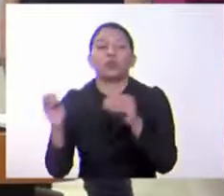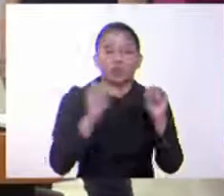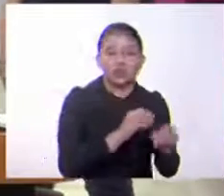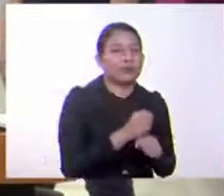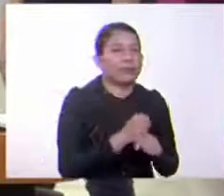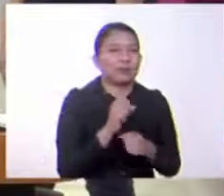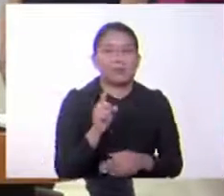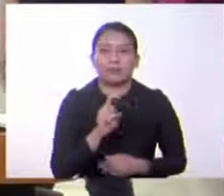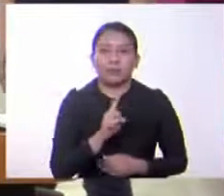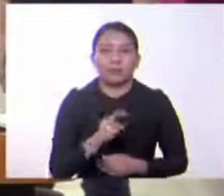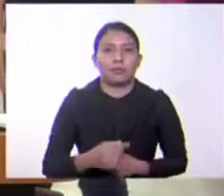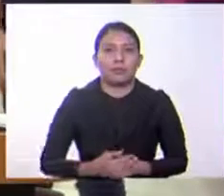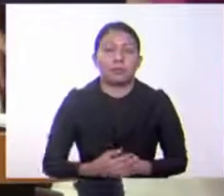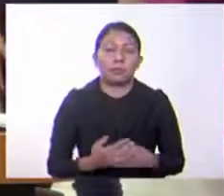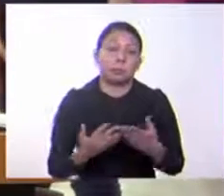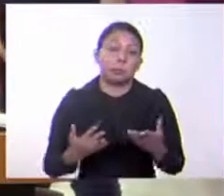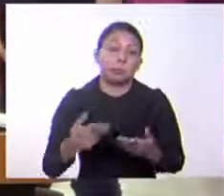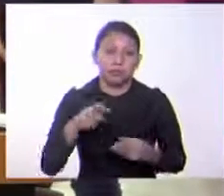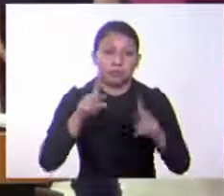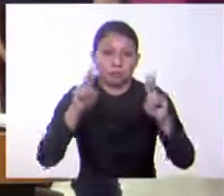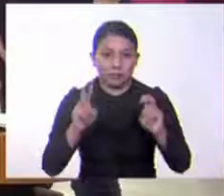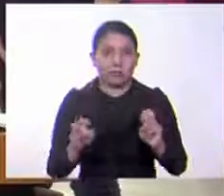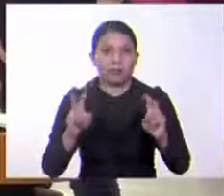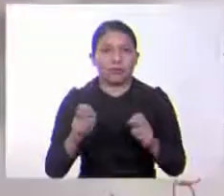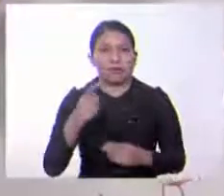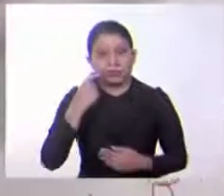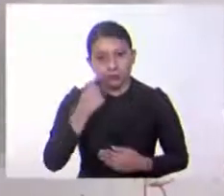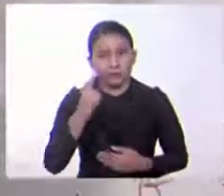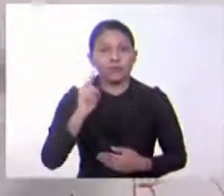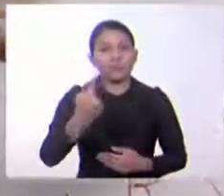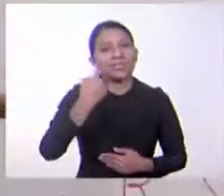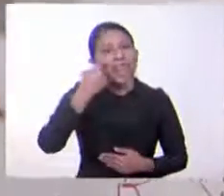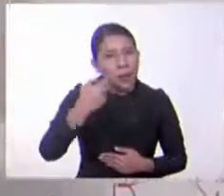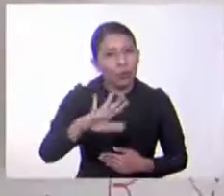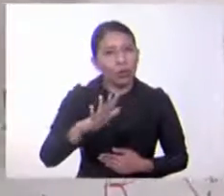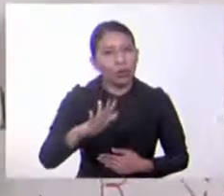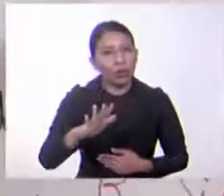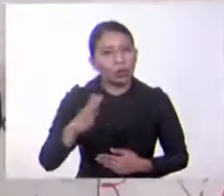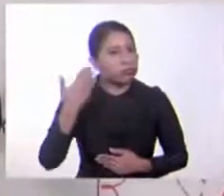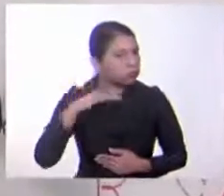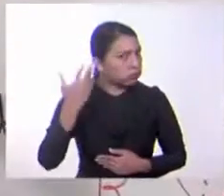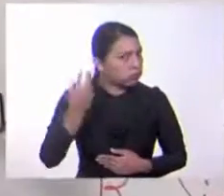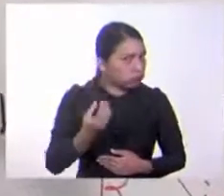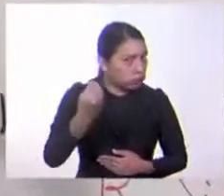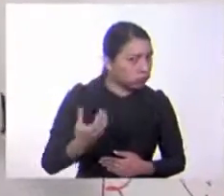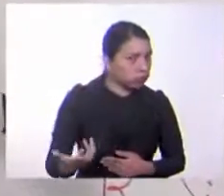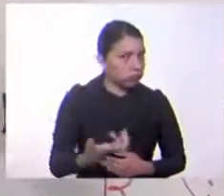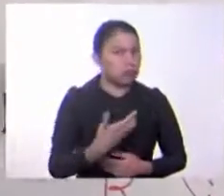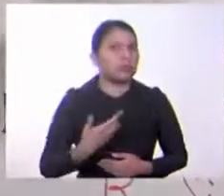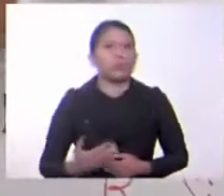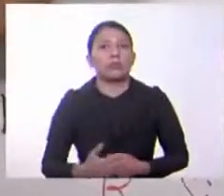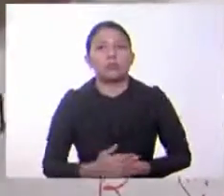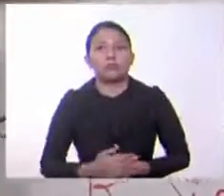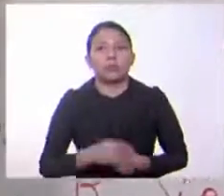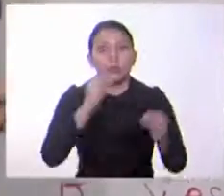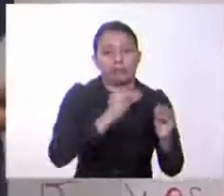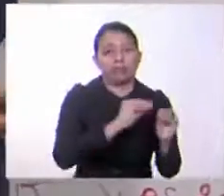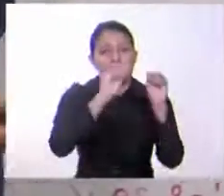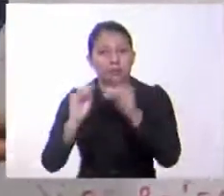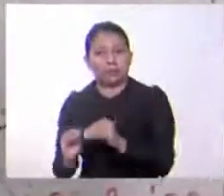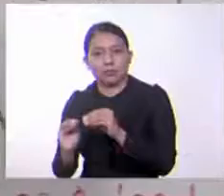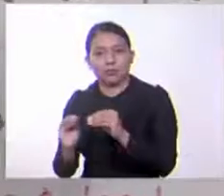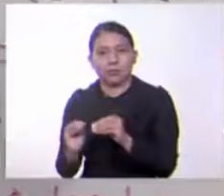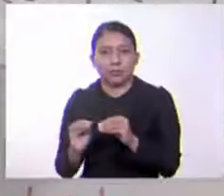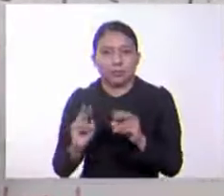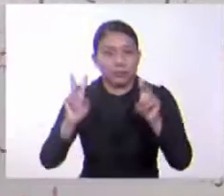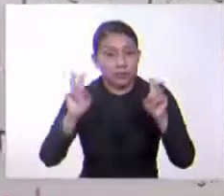es cierto. Exacto, y eso lo hemos utilizado primero en un lenguaje cotidiano que todos conocemos, luego